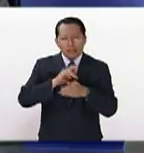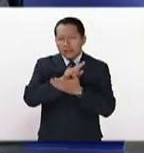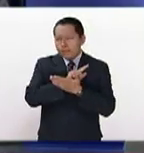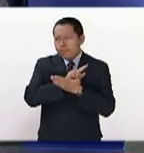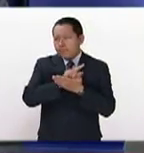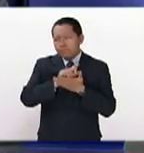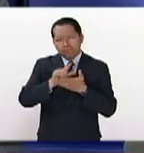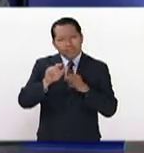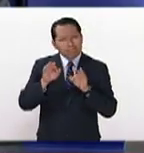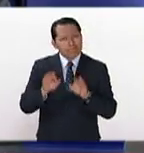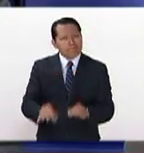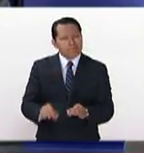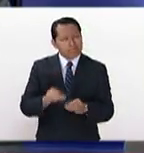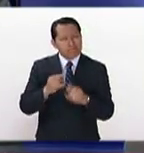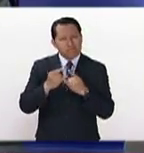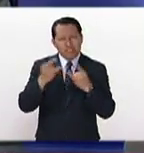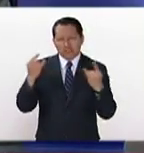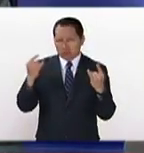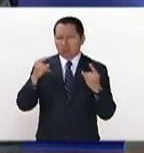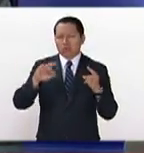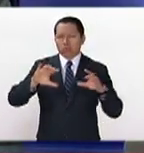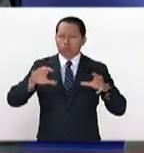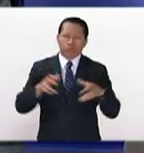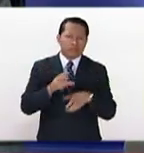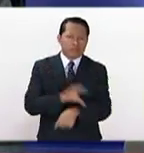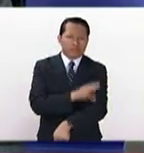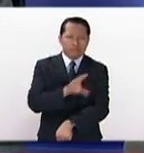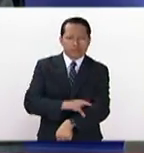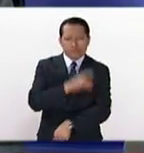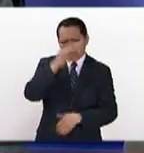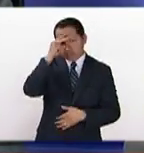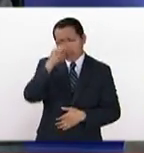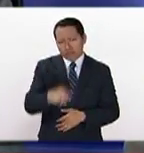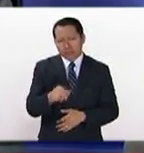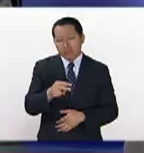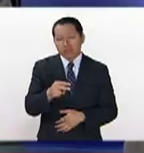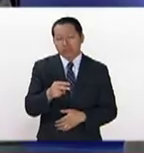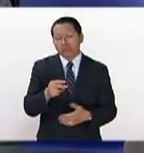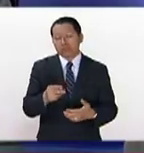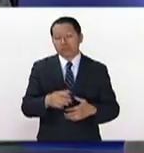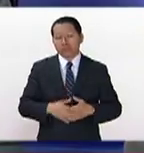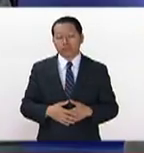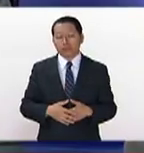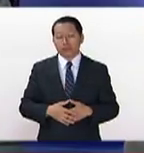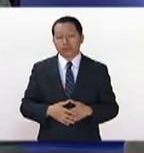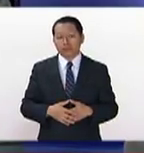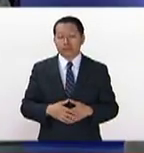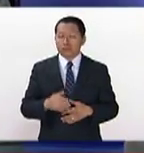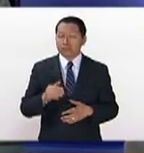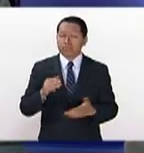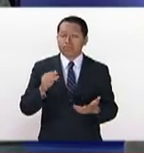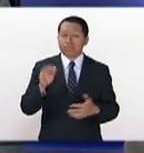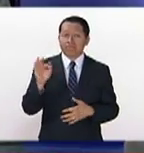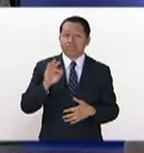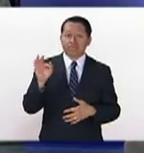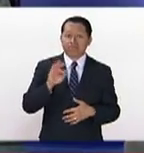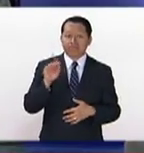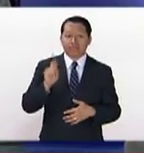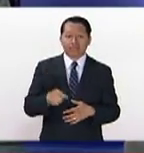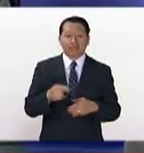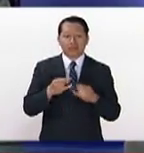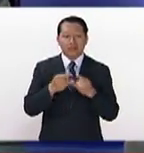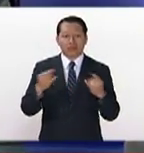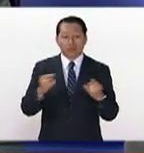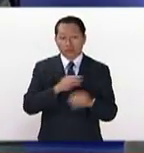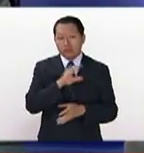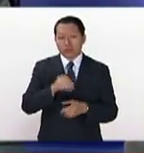transparentes de la historia del sector energético mexicano y muy probablemente de la historia de